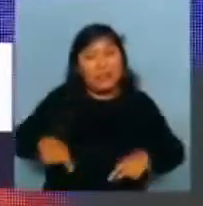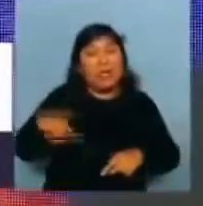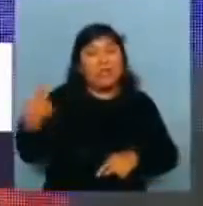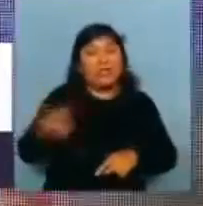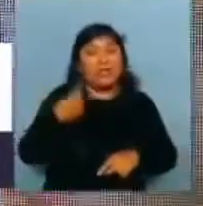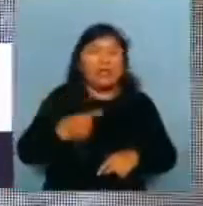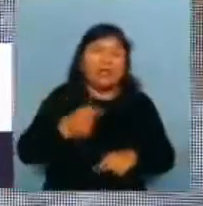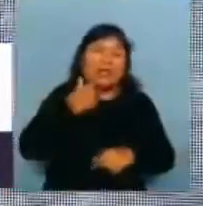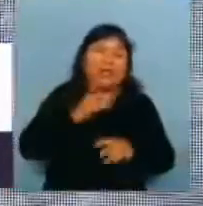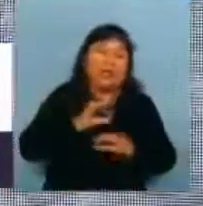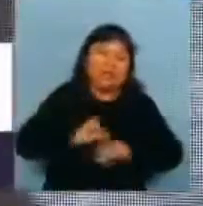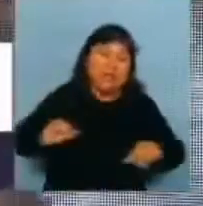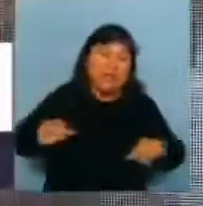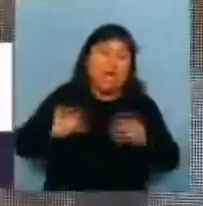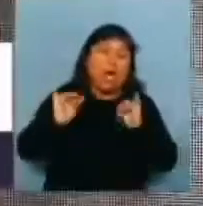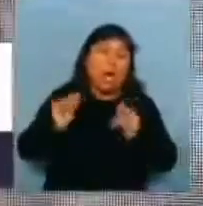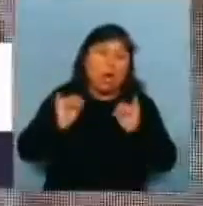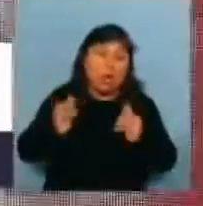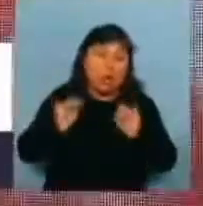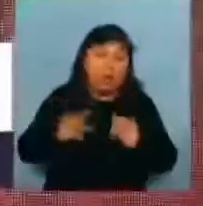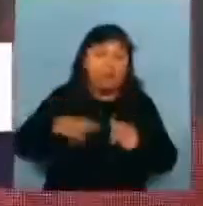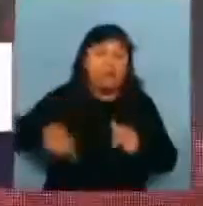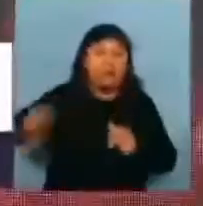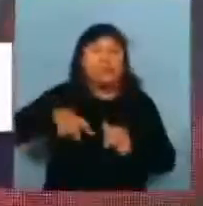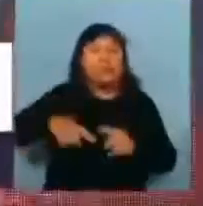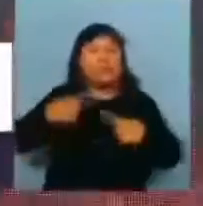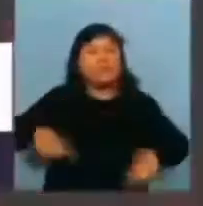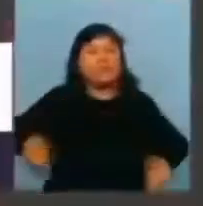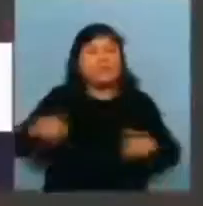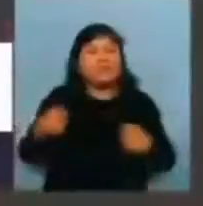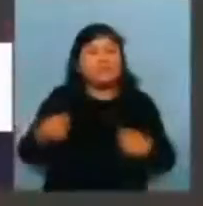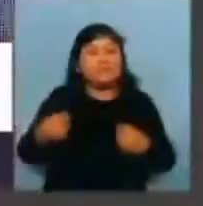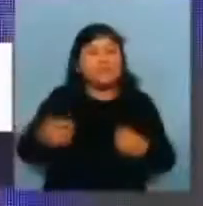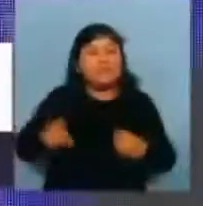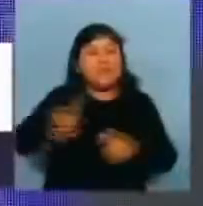tanta gente joven y subestiman al equipo, subestiman de que no